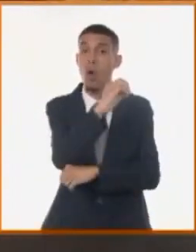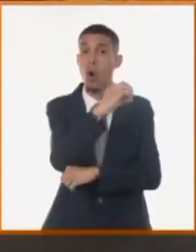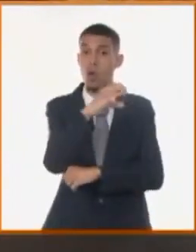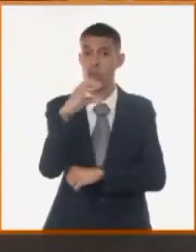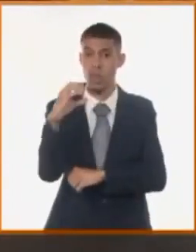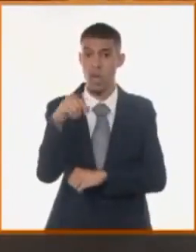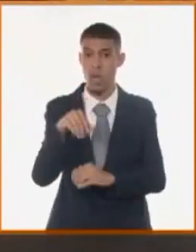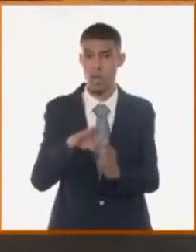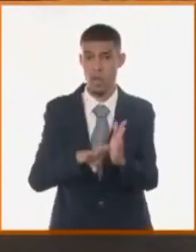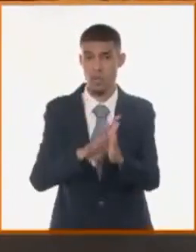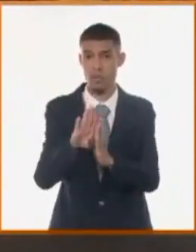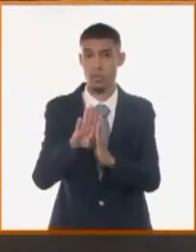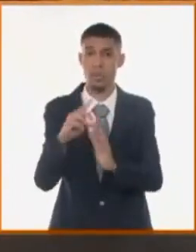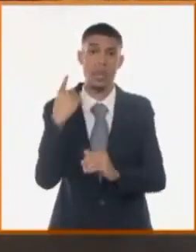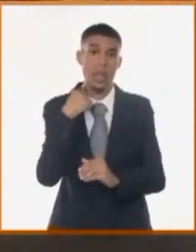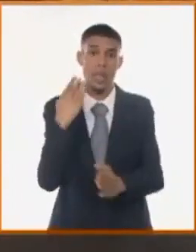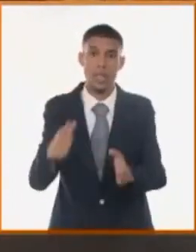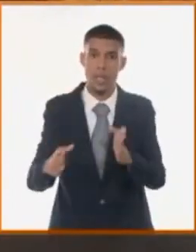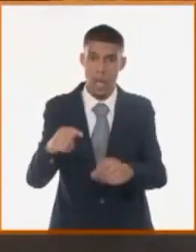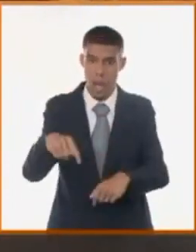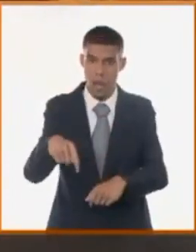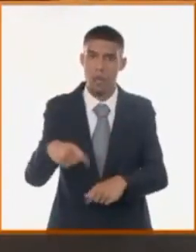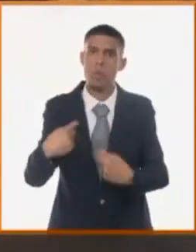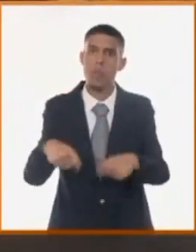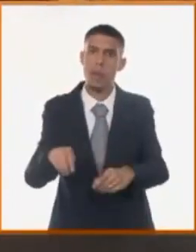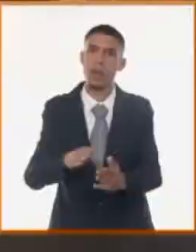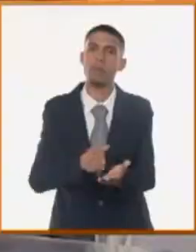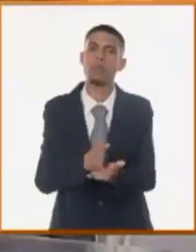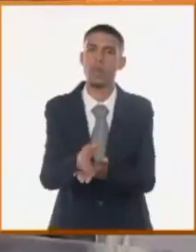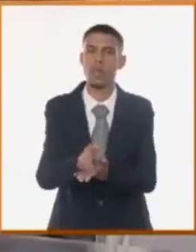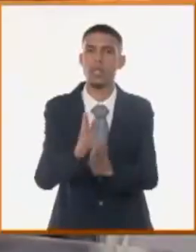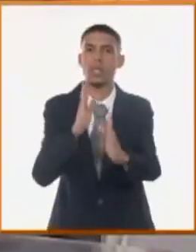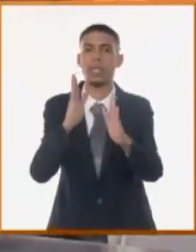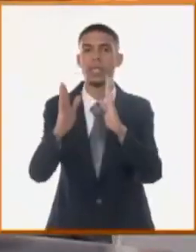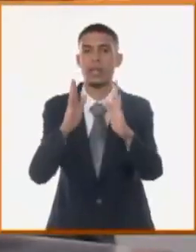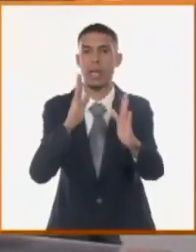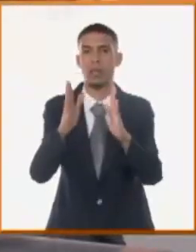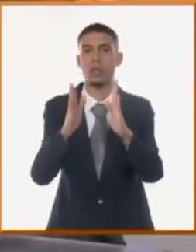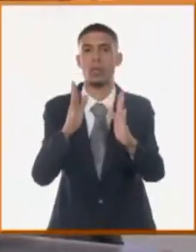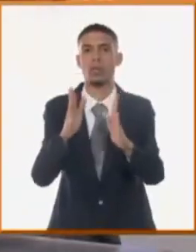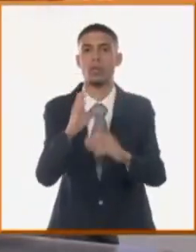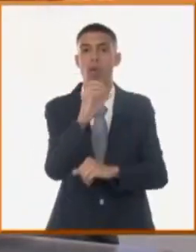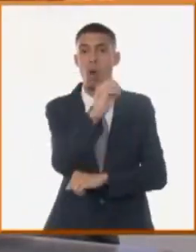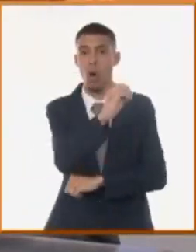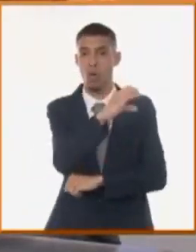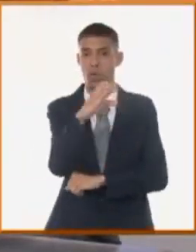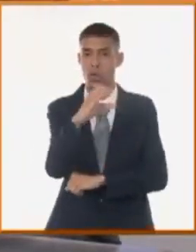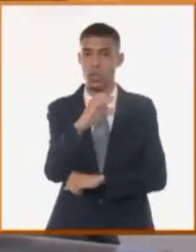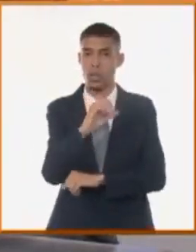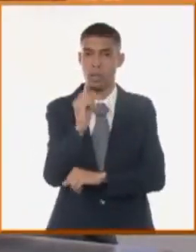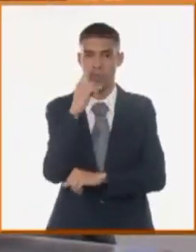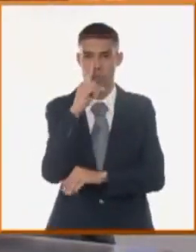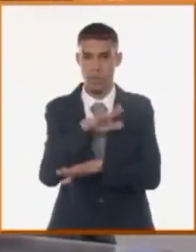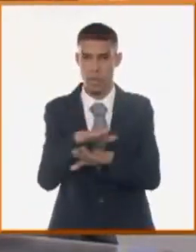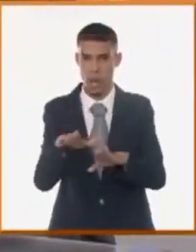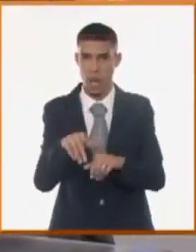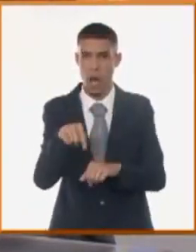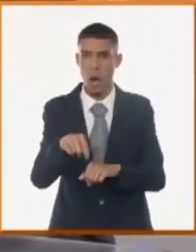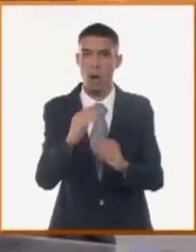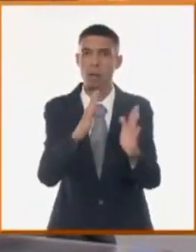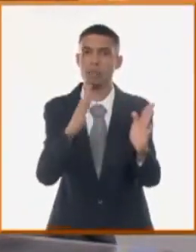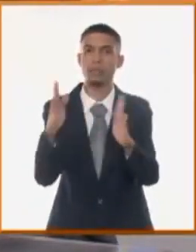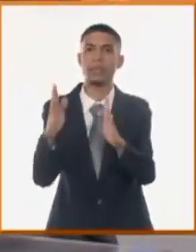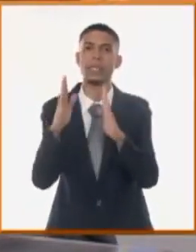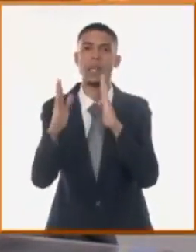debemos continuar hacia el centro en la medida de las posibilidades y de los recursos que vayamos disponiendo. Los objetivos